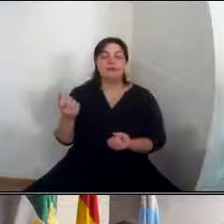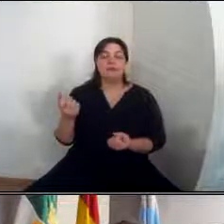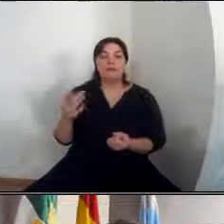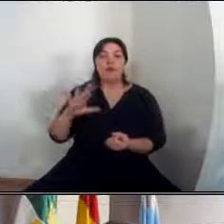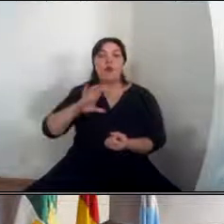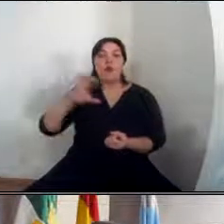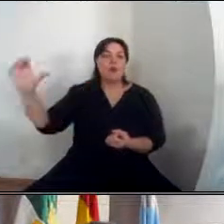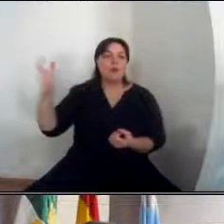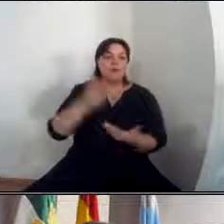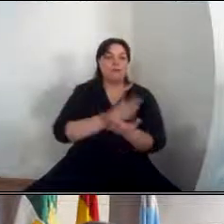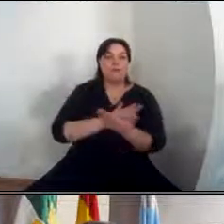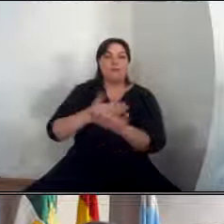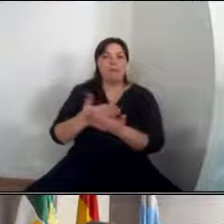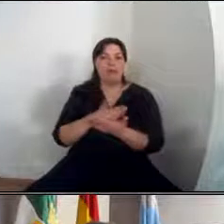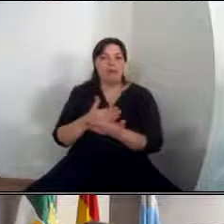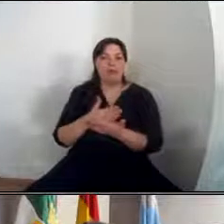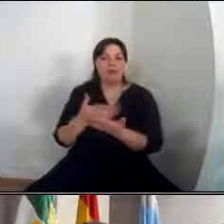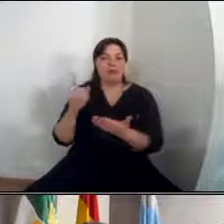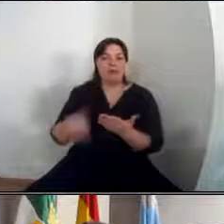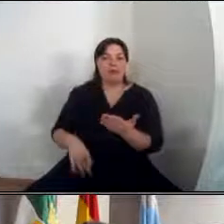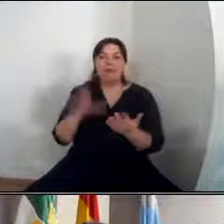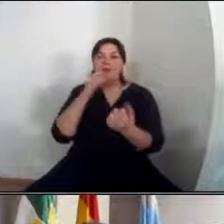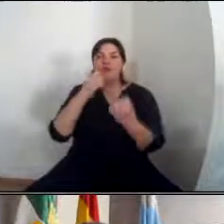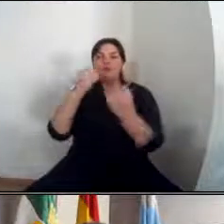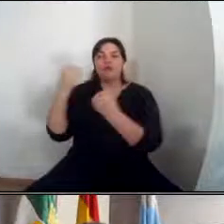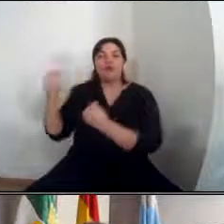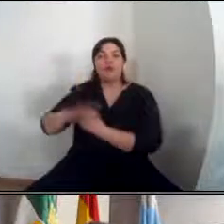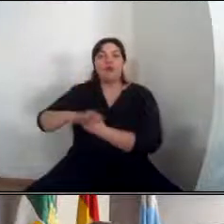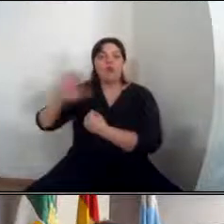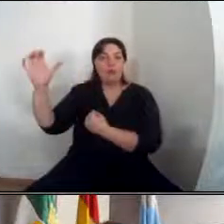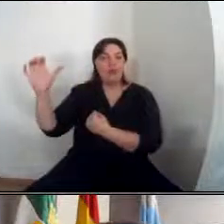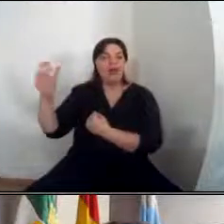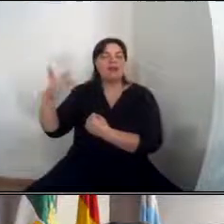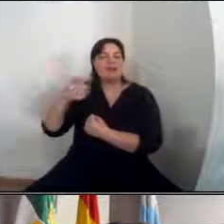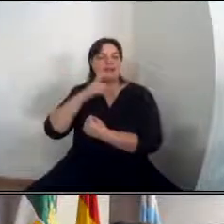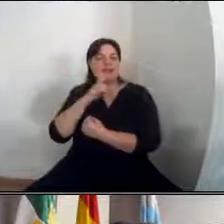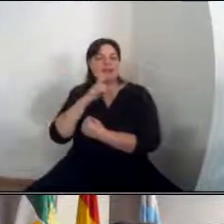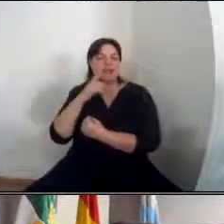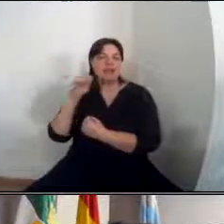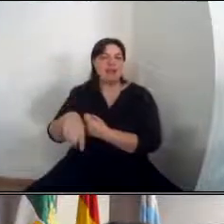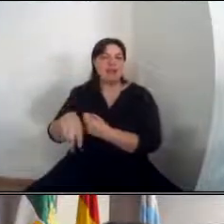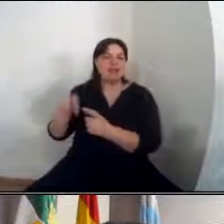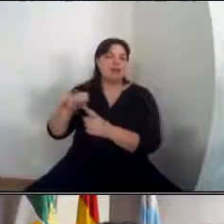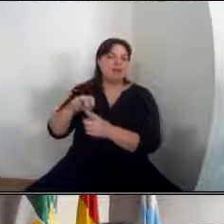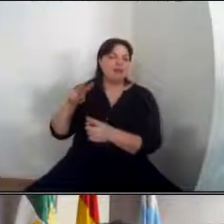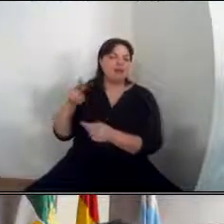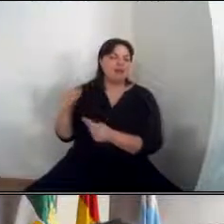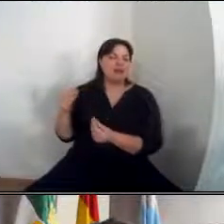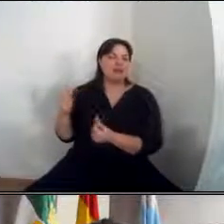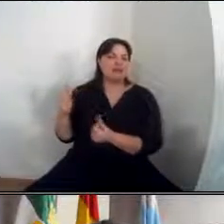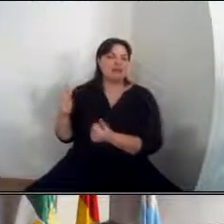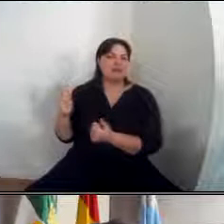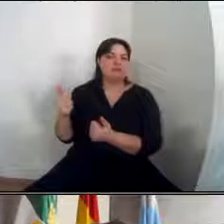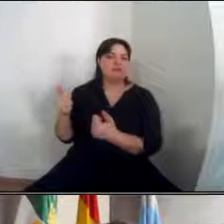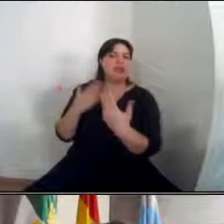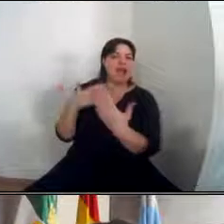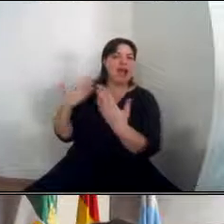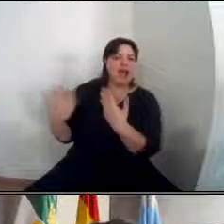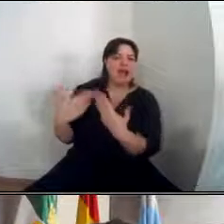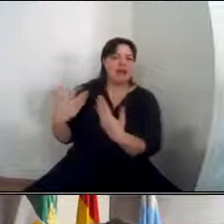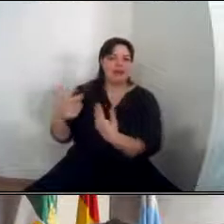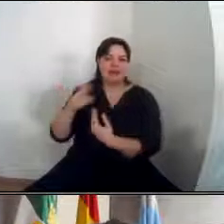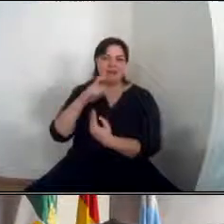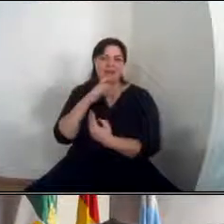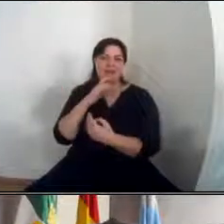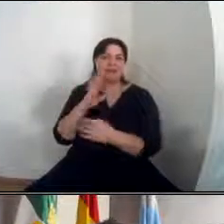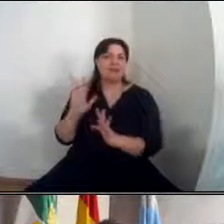Europa, sabiendo que las instituciones europeas son altamente complejas desde el punto de vista de la interlocución y lo que se